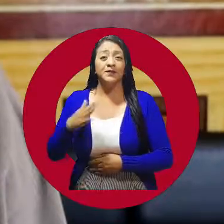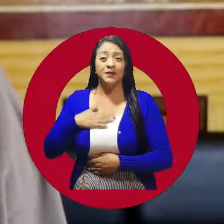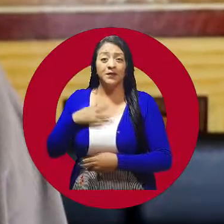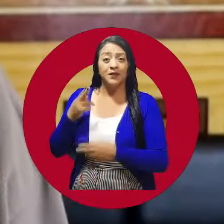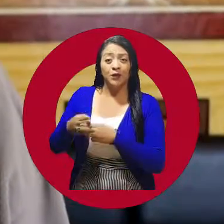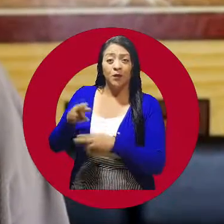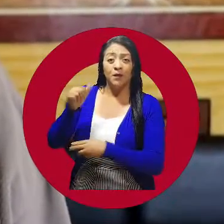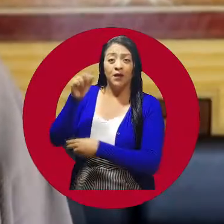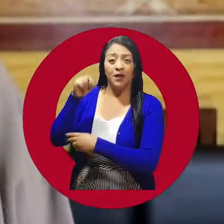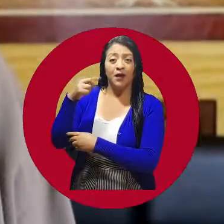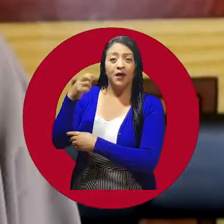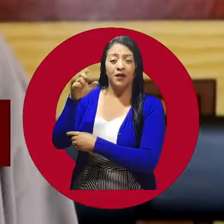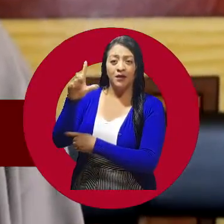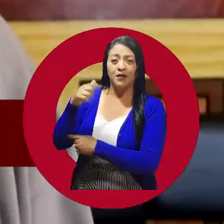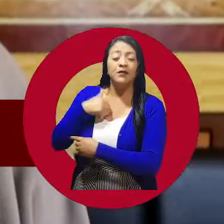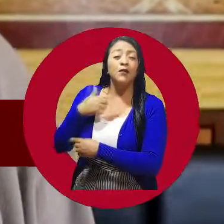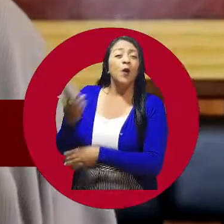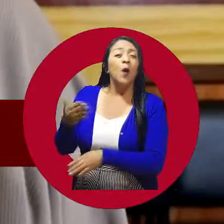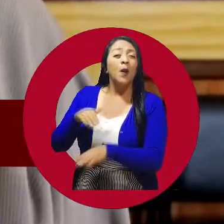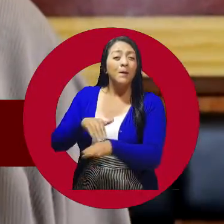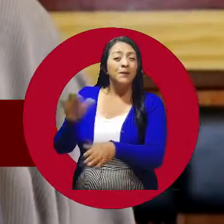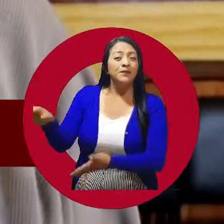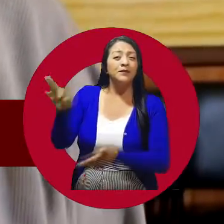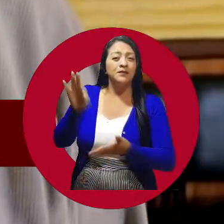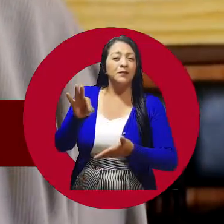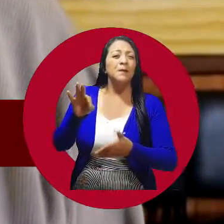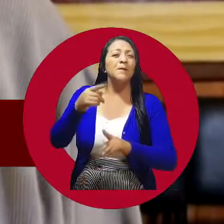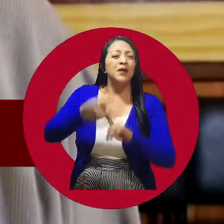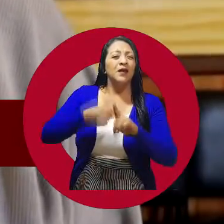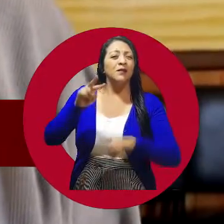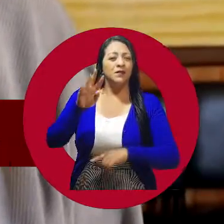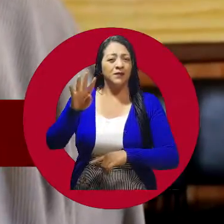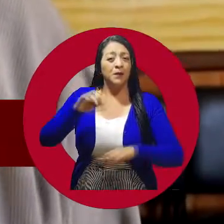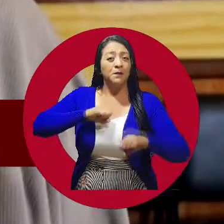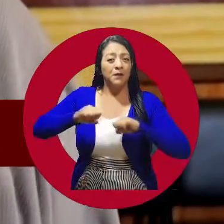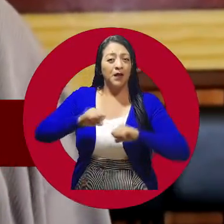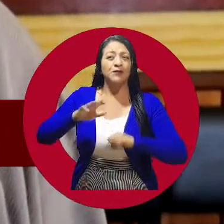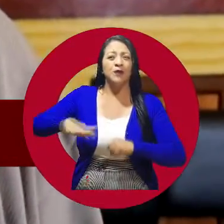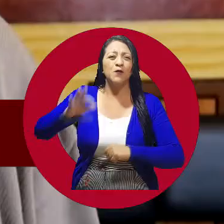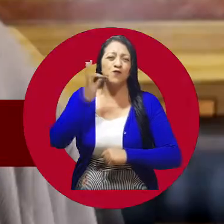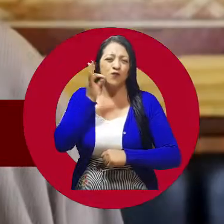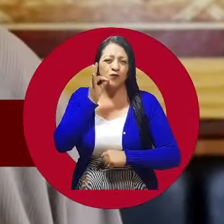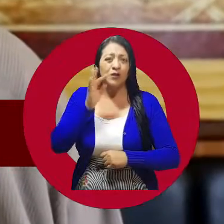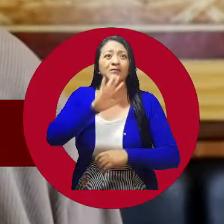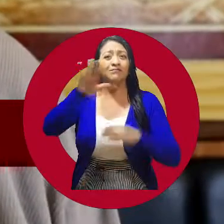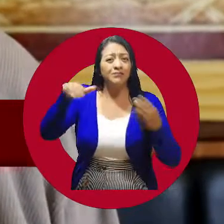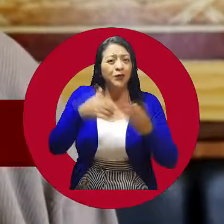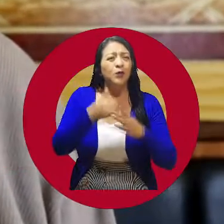días. Mi nombre es Ángel Córdoba, soy representante del mercado 24 de mayo, sector